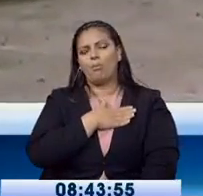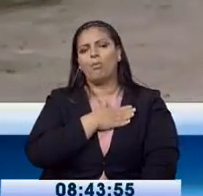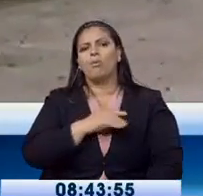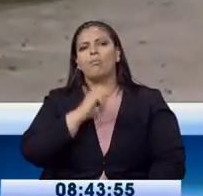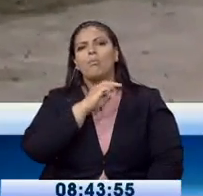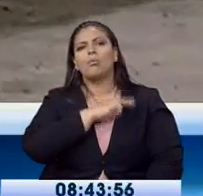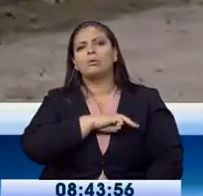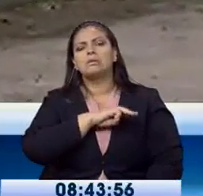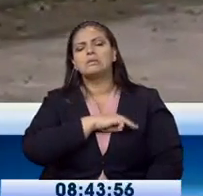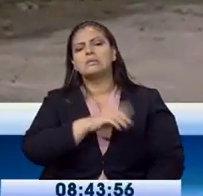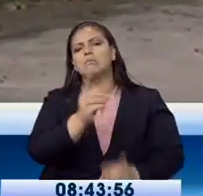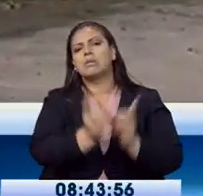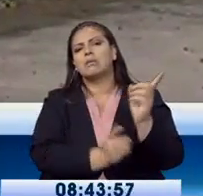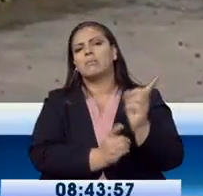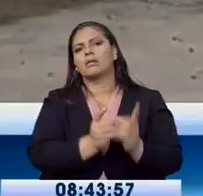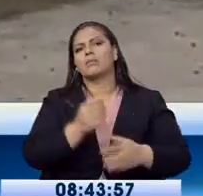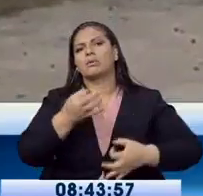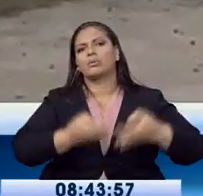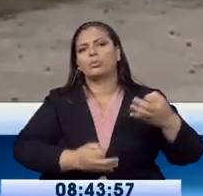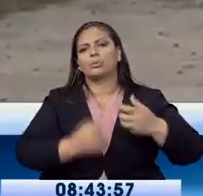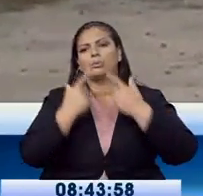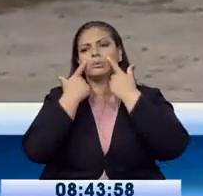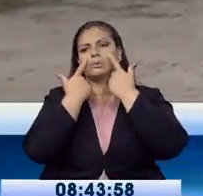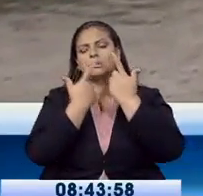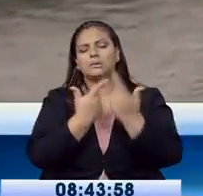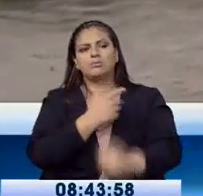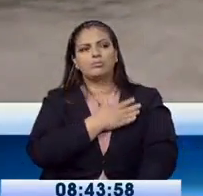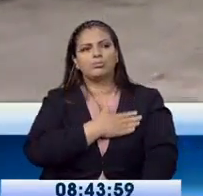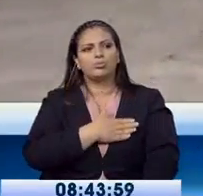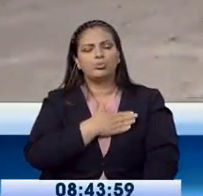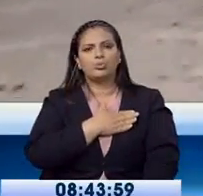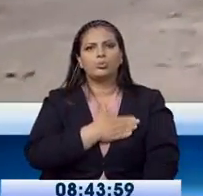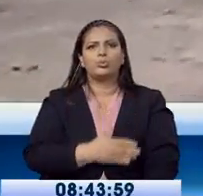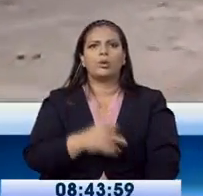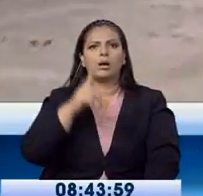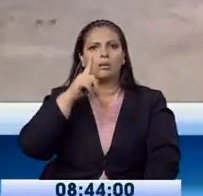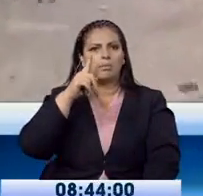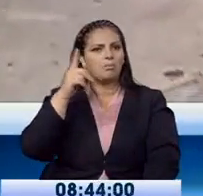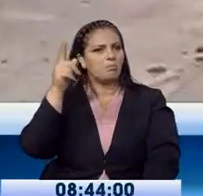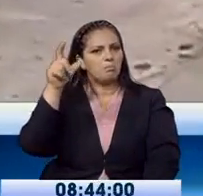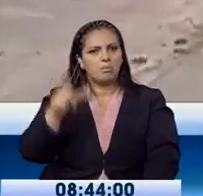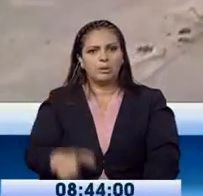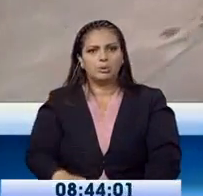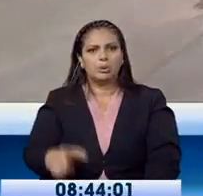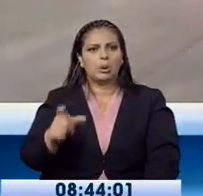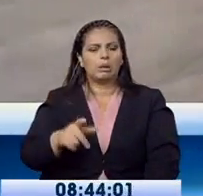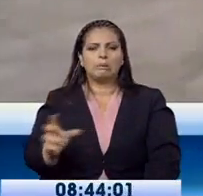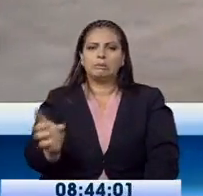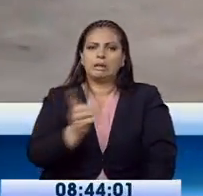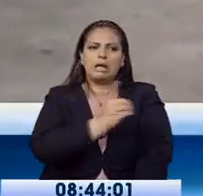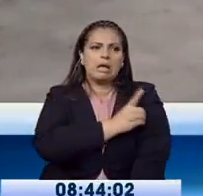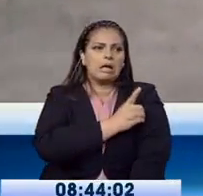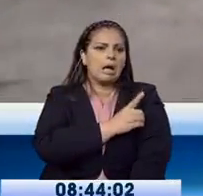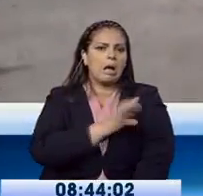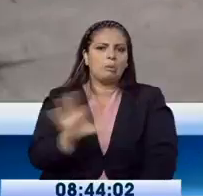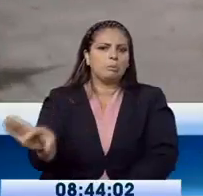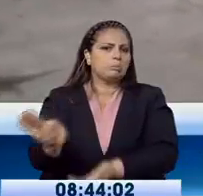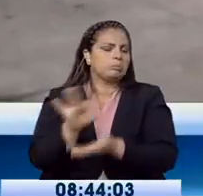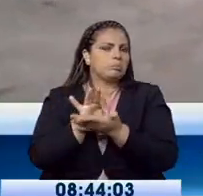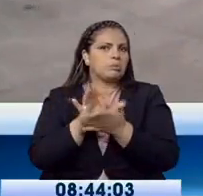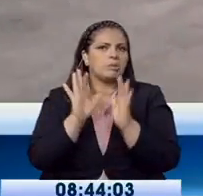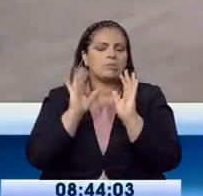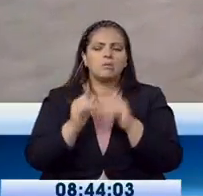y vigilancia de la ciudad de guayaquil para que se acerque a limpiar este sector a su vez notificar la situación